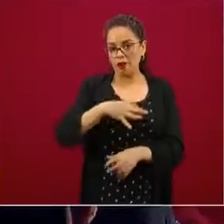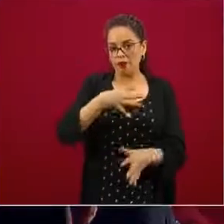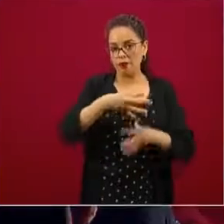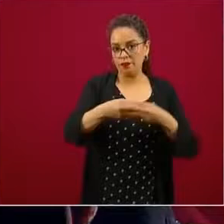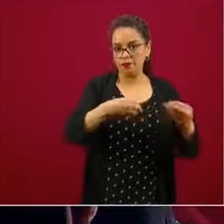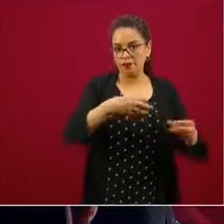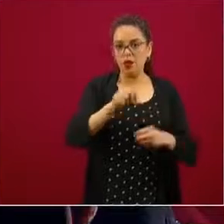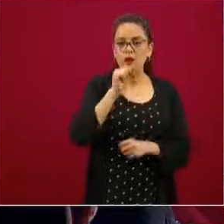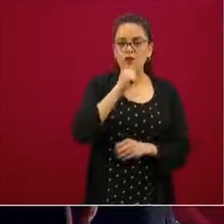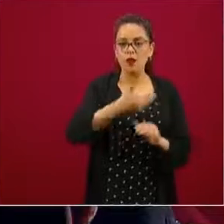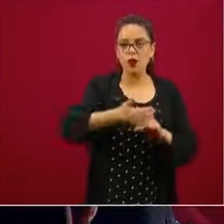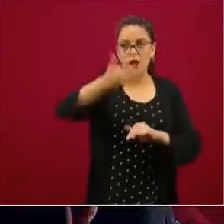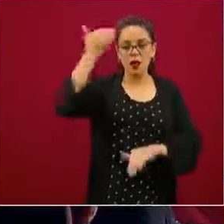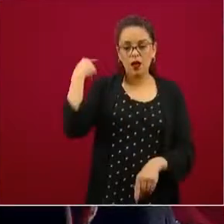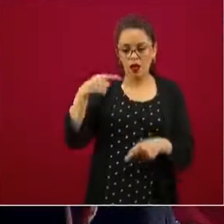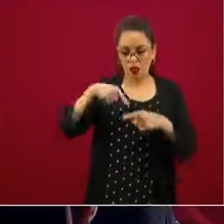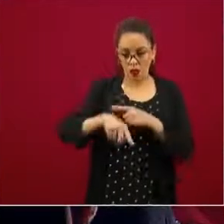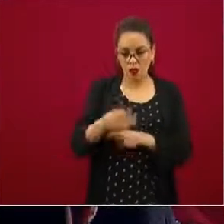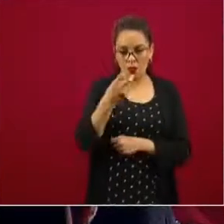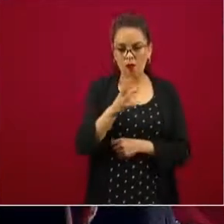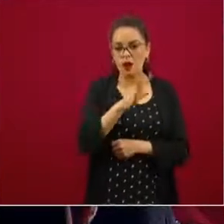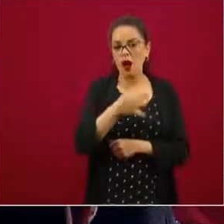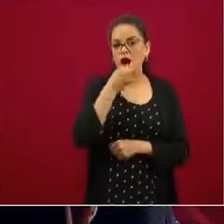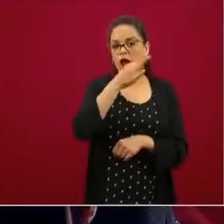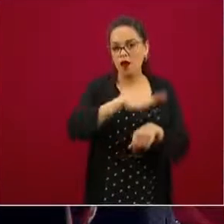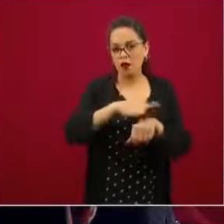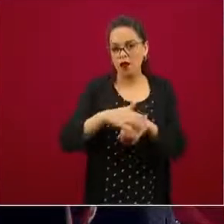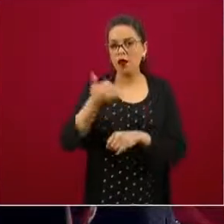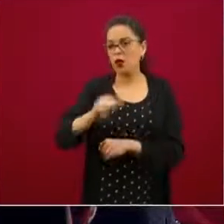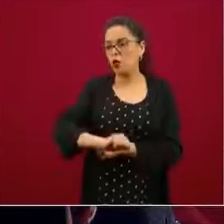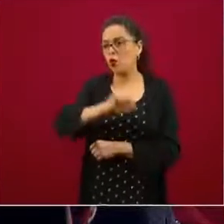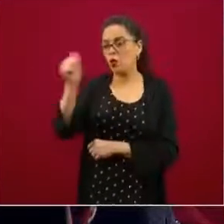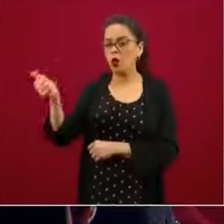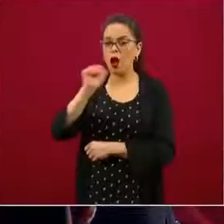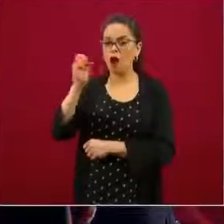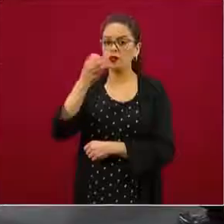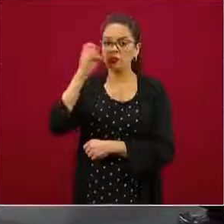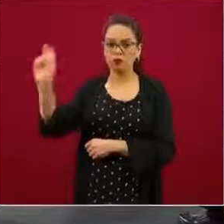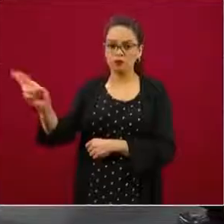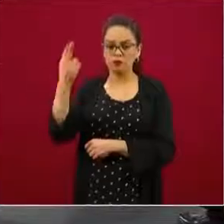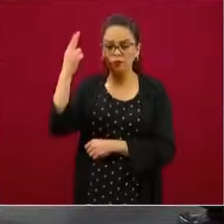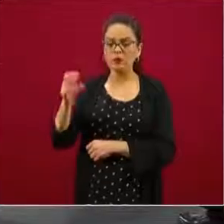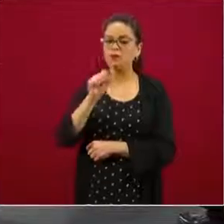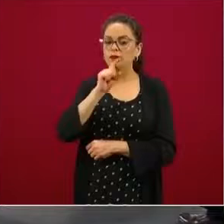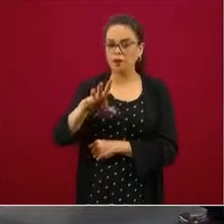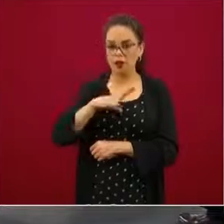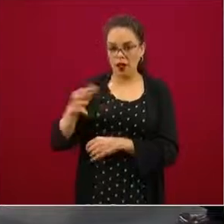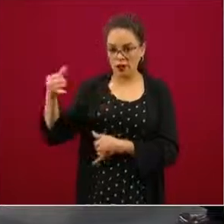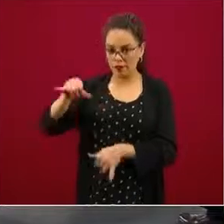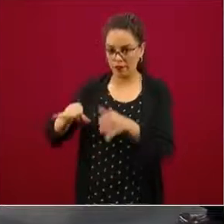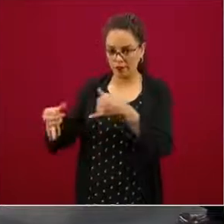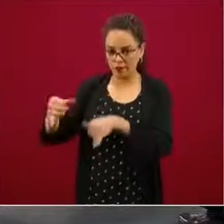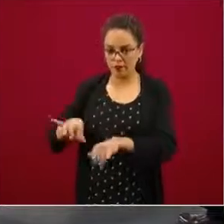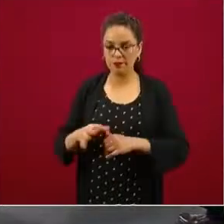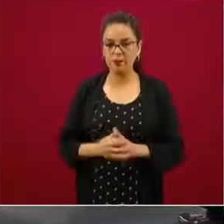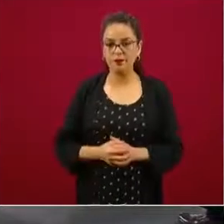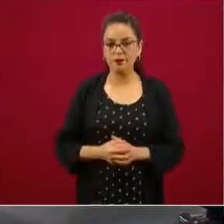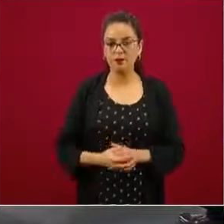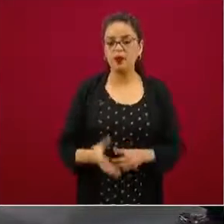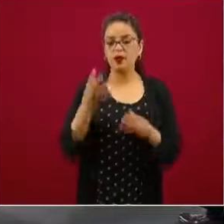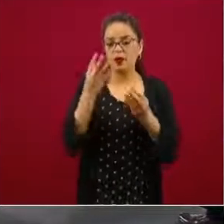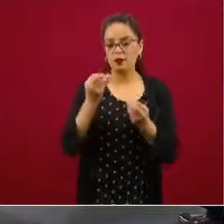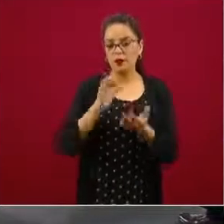inicio. Y hay laboratorios académicos también. Creo que es la última. Aquí. Muchas